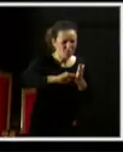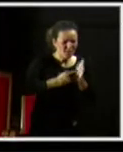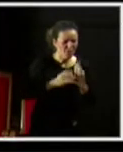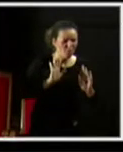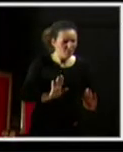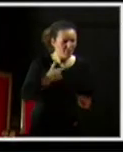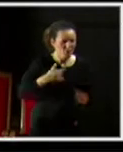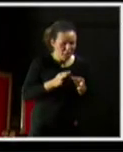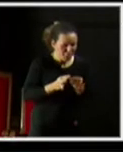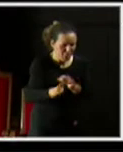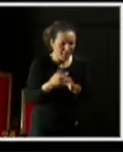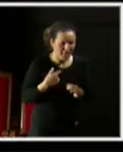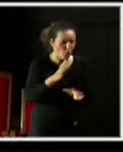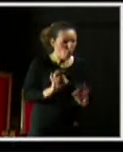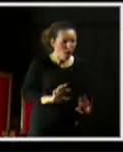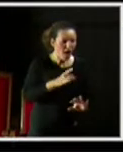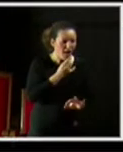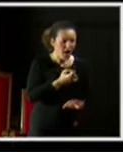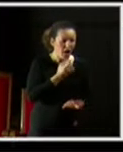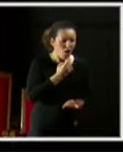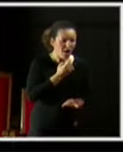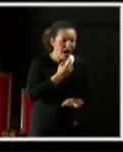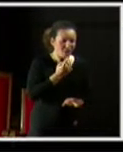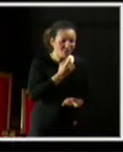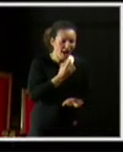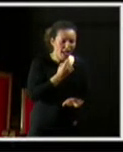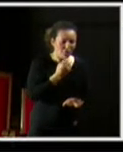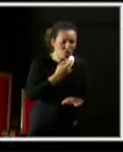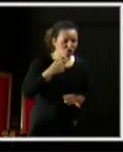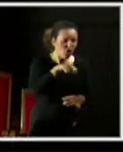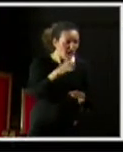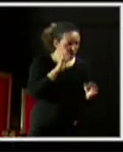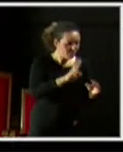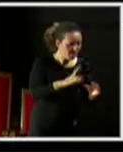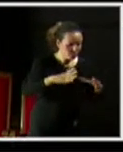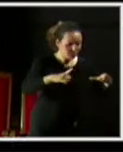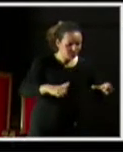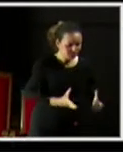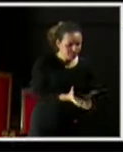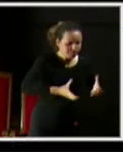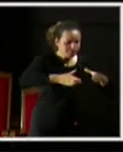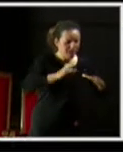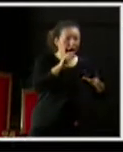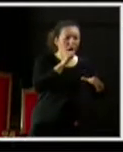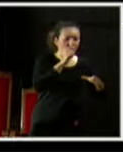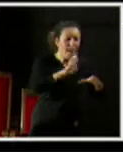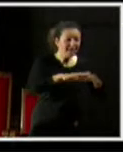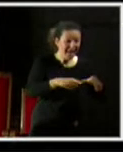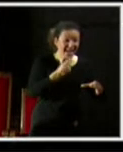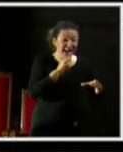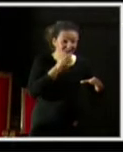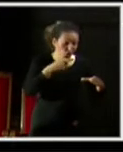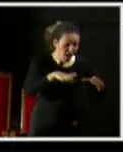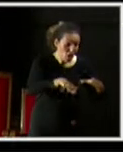garbanzos en remojo para prepararnos un pucherito un potaje de garbanzos pues resulta que lo estamos haciendo es ponerlos en un medio hipotónico para que el garbanzo